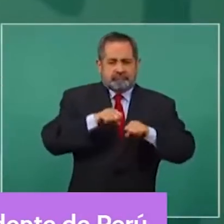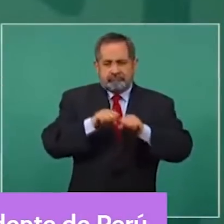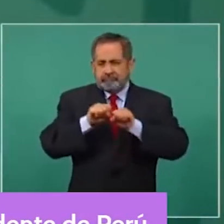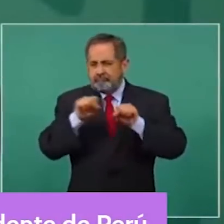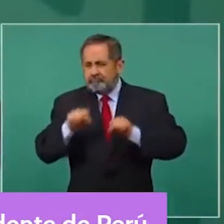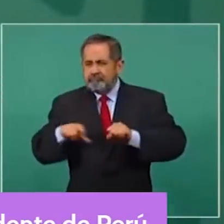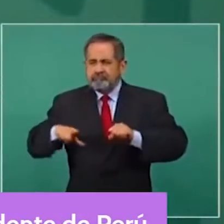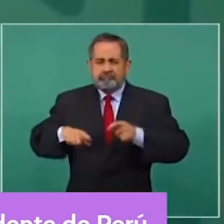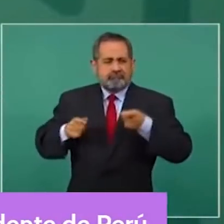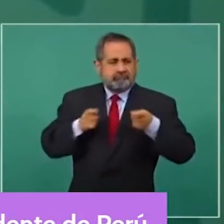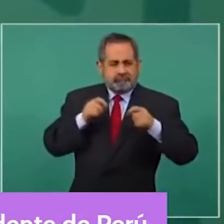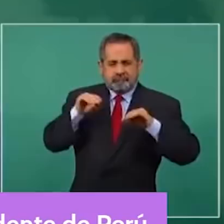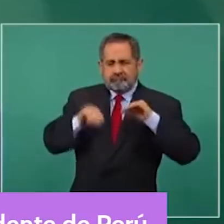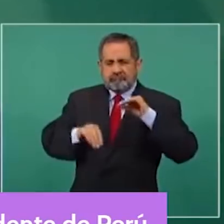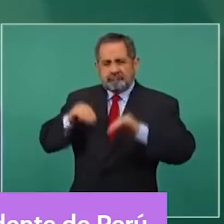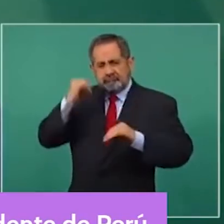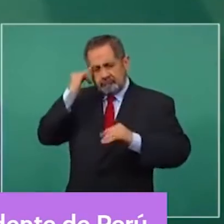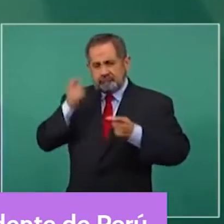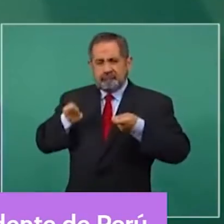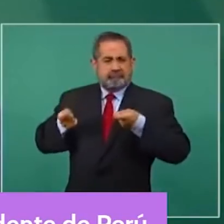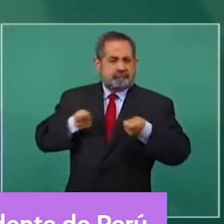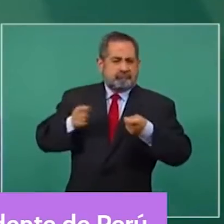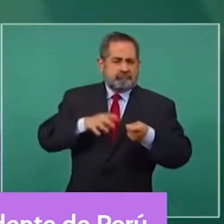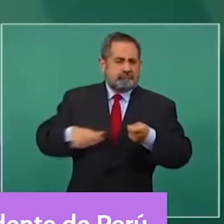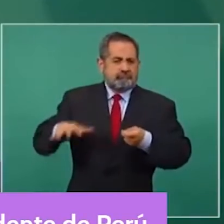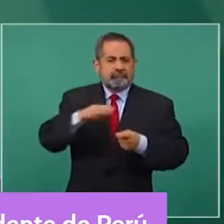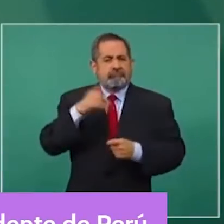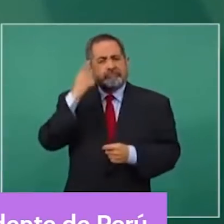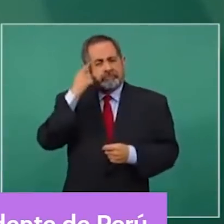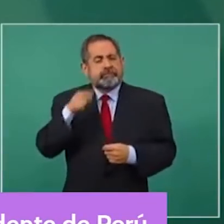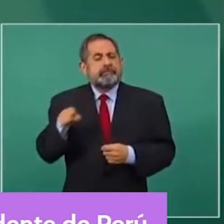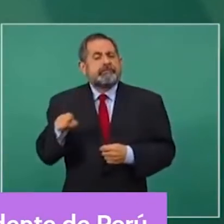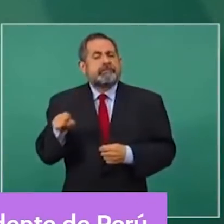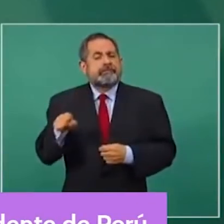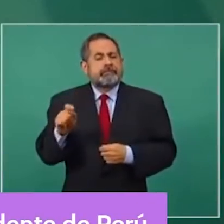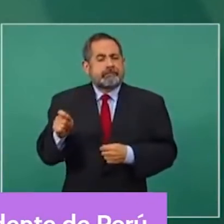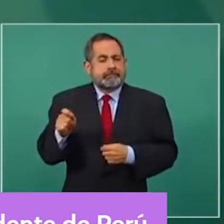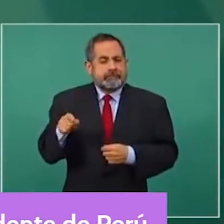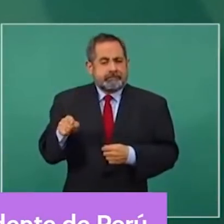sistemas de gobierno para que no pudiera llegar